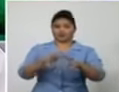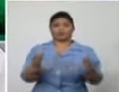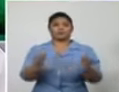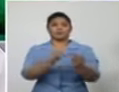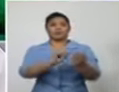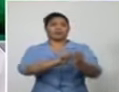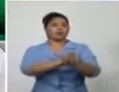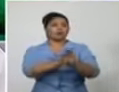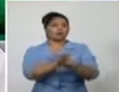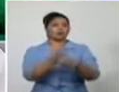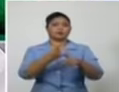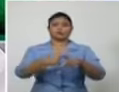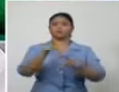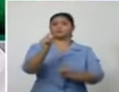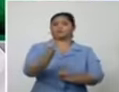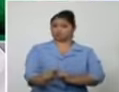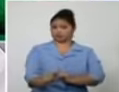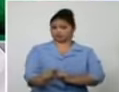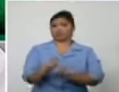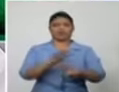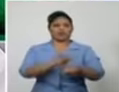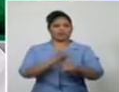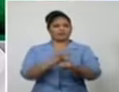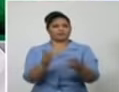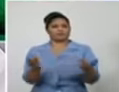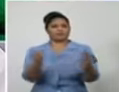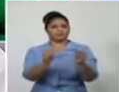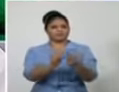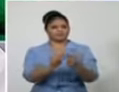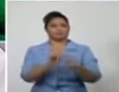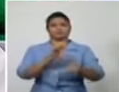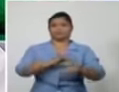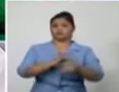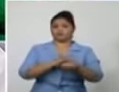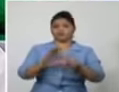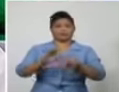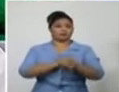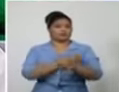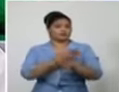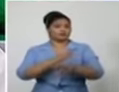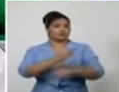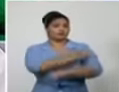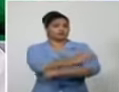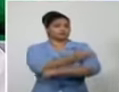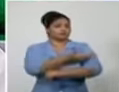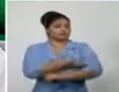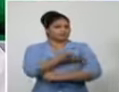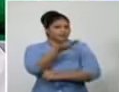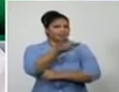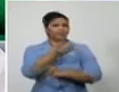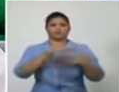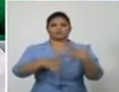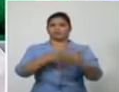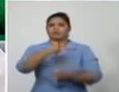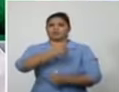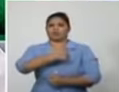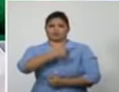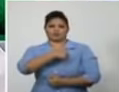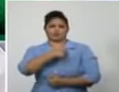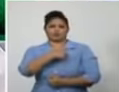previamente, con antecedentes de hipertensión arterial, cardiopatía isquémica y una gastritis